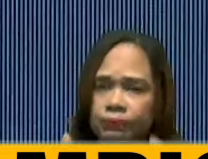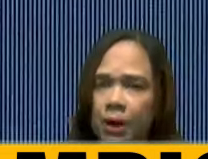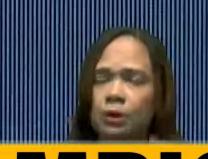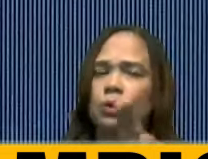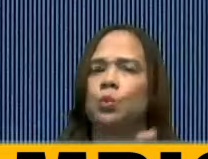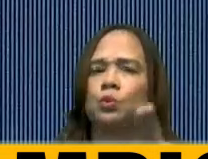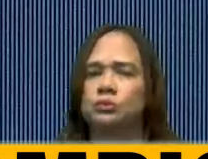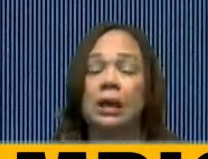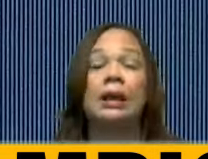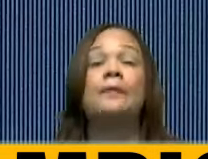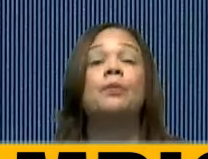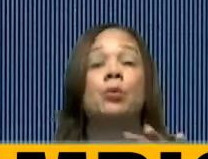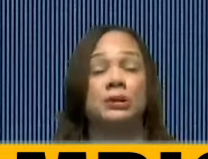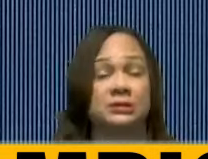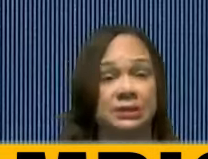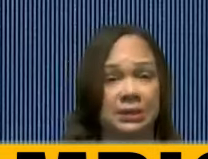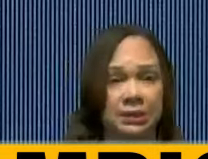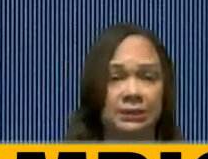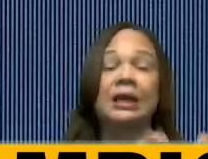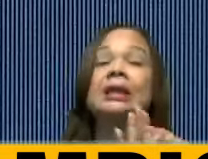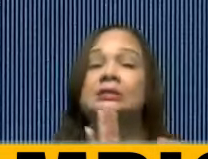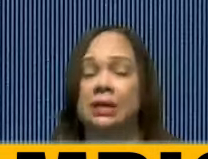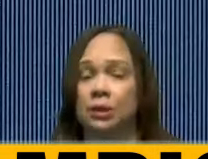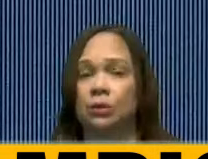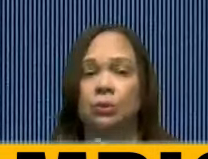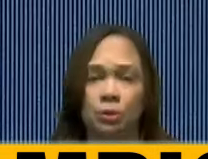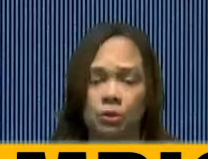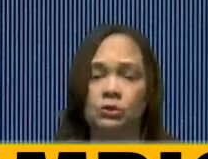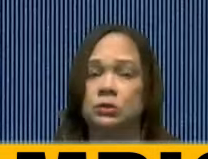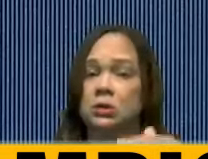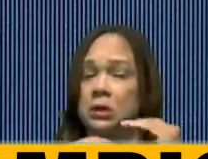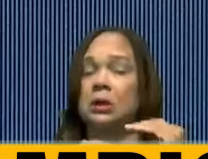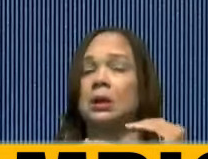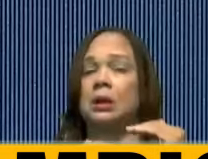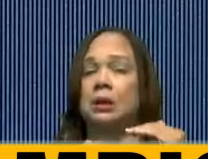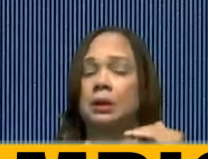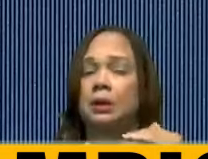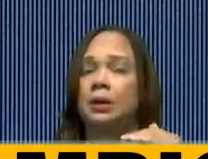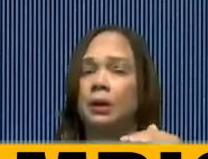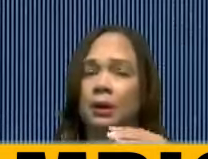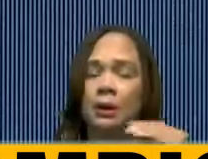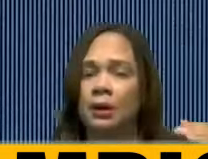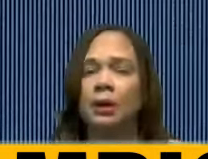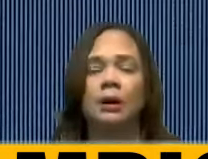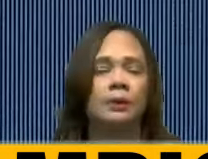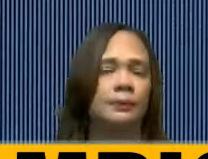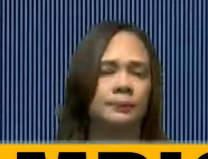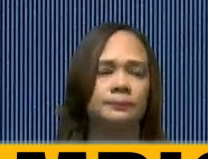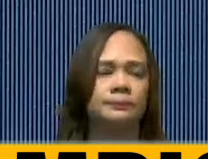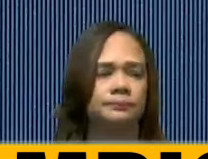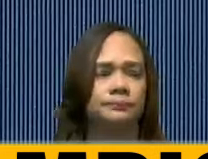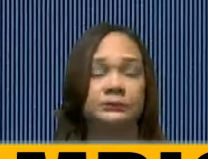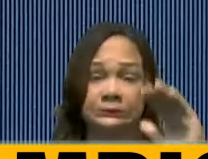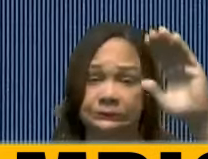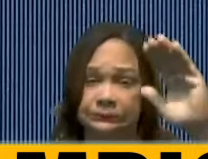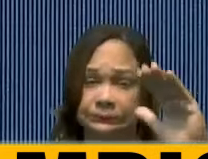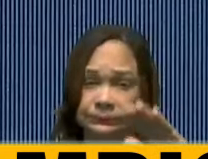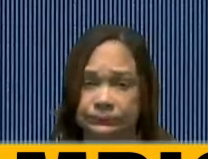utilizar la publicidad Estatal limitando y llevando prácticamente a a